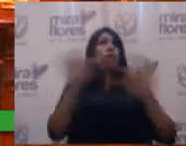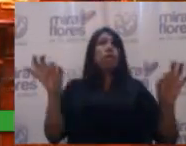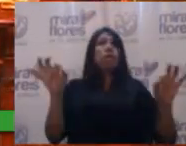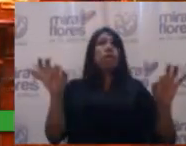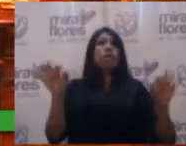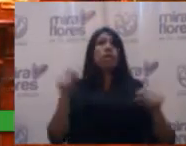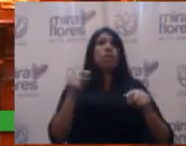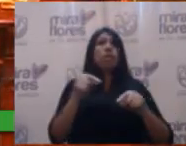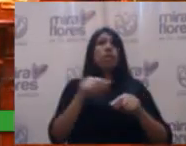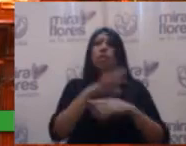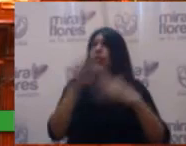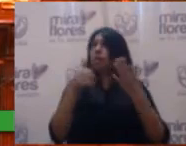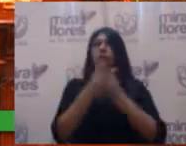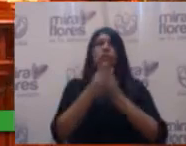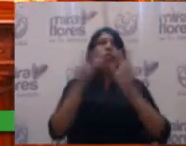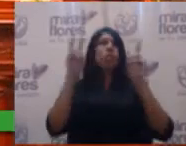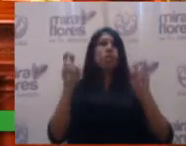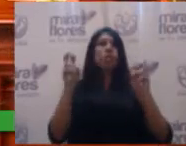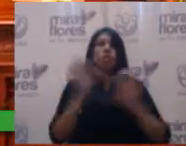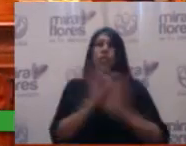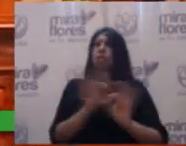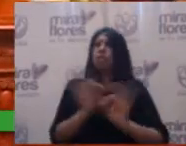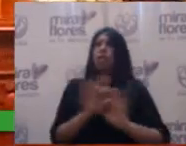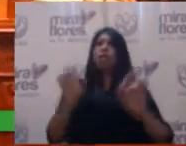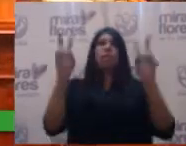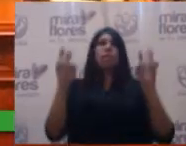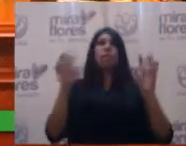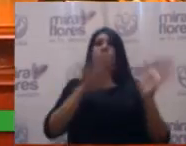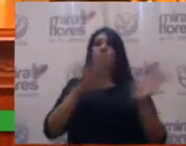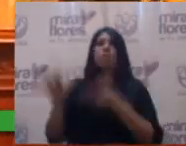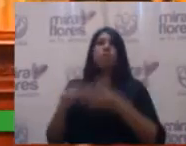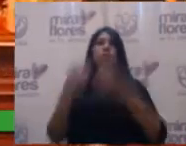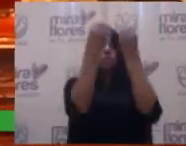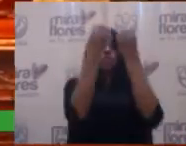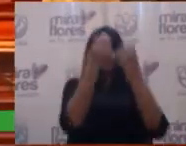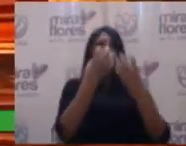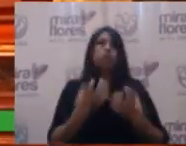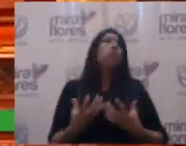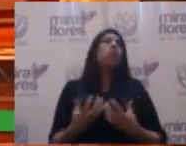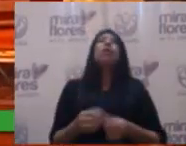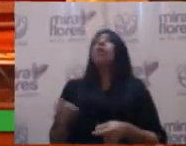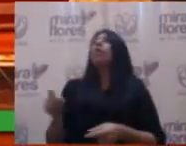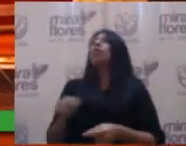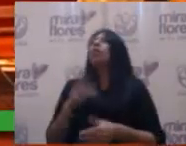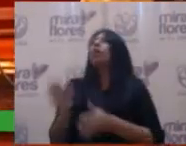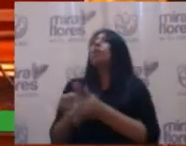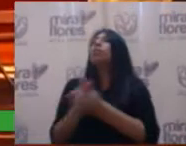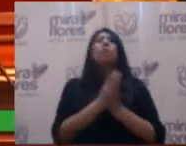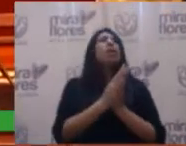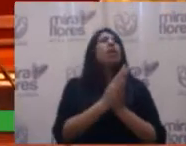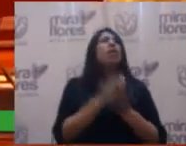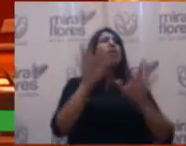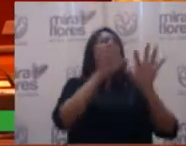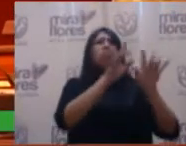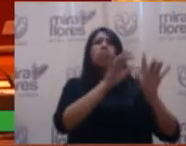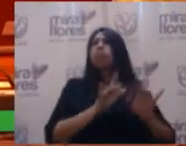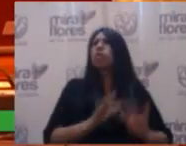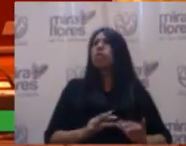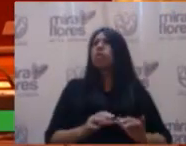¿verdad? Es todo, señor alcalde. No habiendo más temas, vamos a lo que son informes. Primero que nada, pedidos. ¿Han habido pedidos por escrito en Secretaría